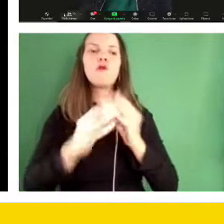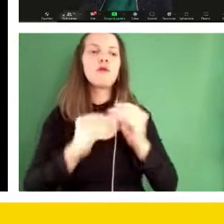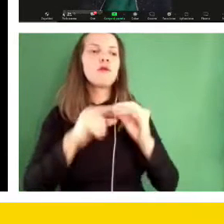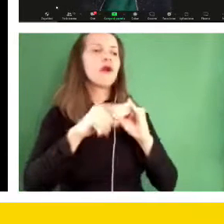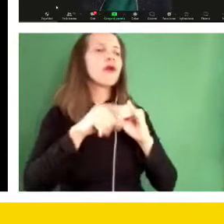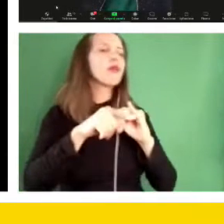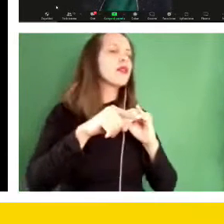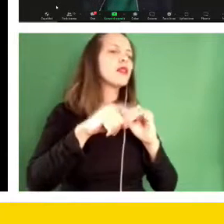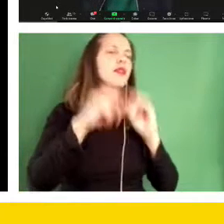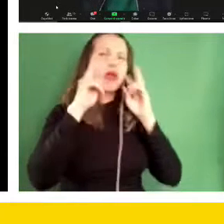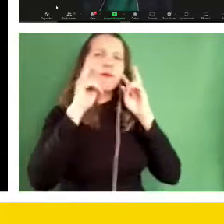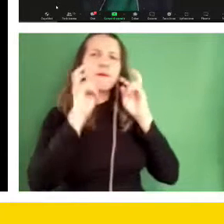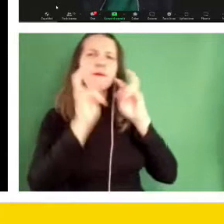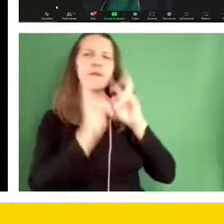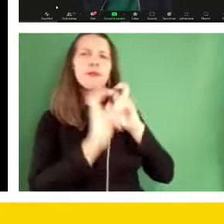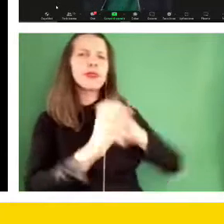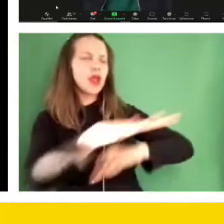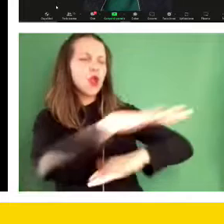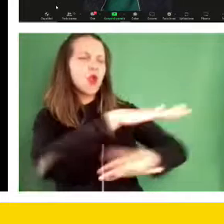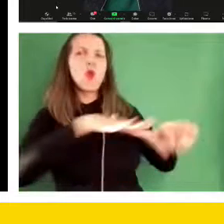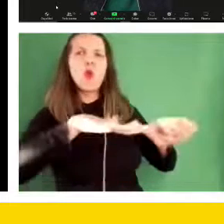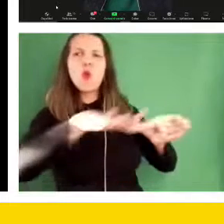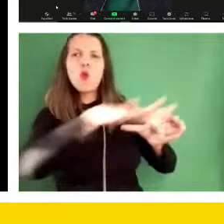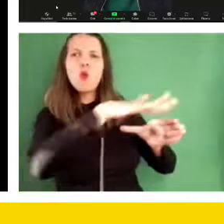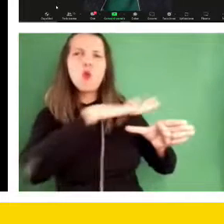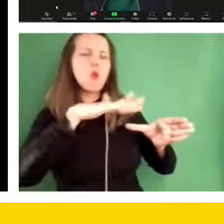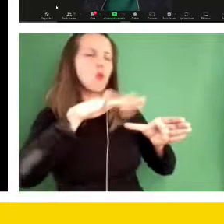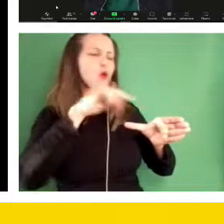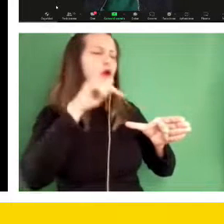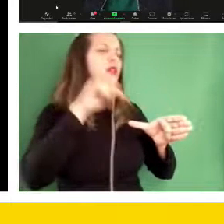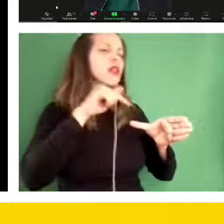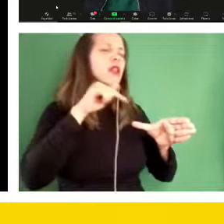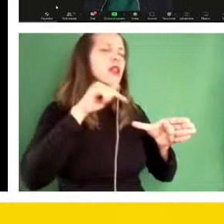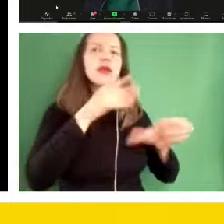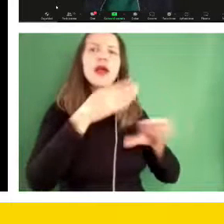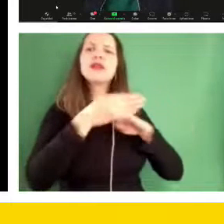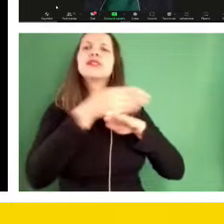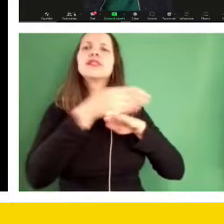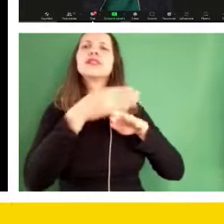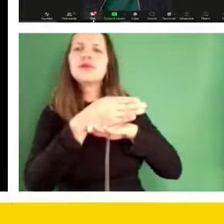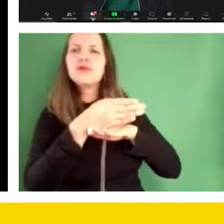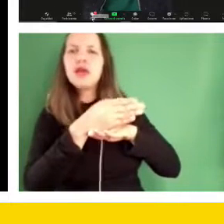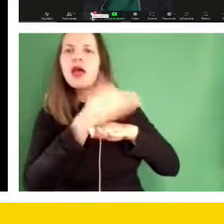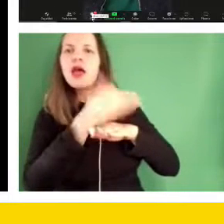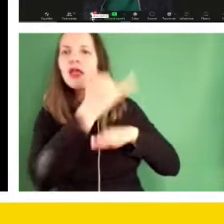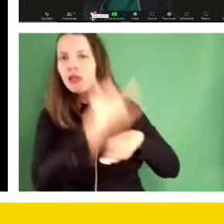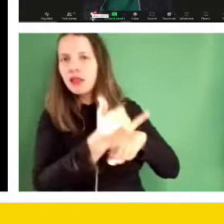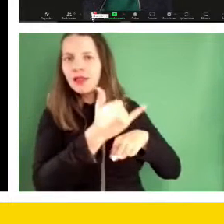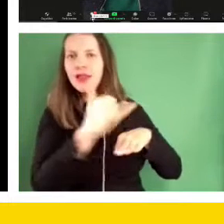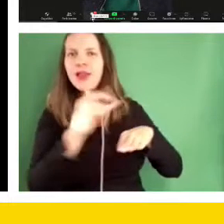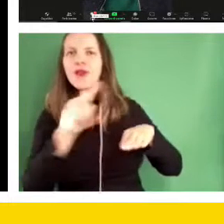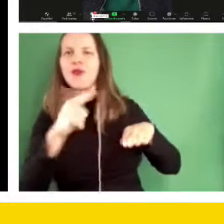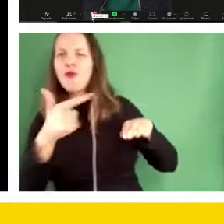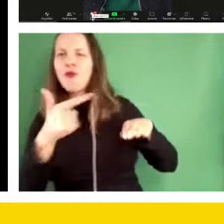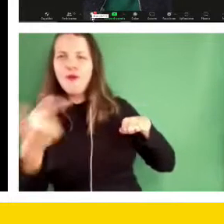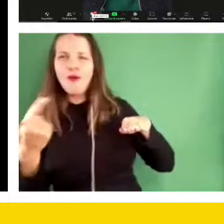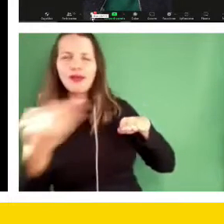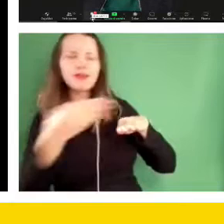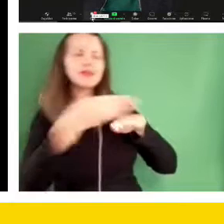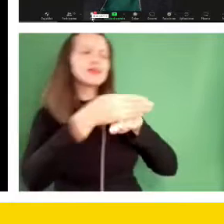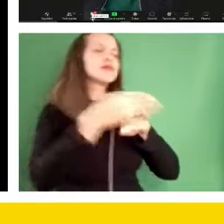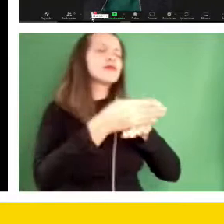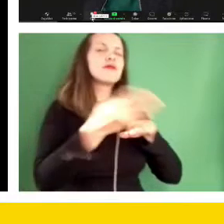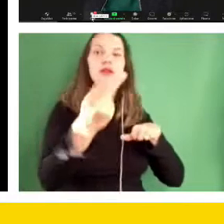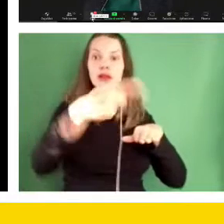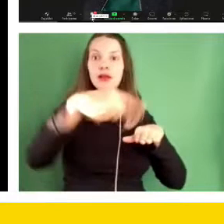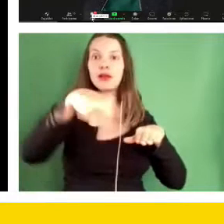qué cosa había en cuanto a accesibilidad urbana y qué no había. A partir de este